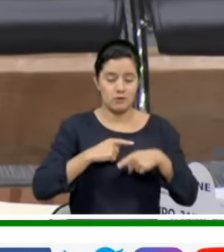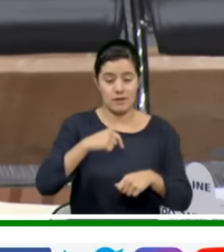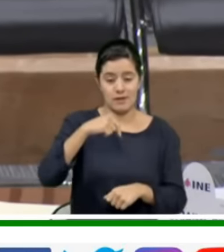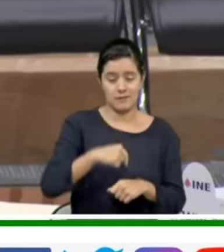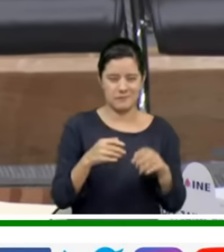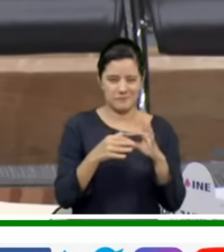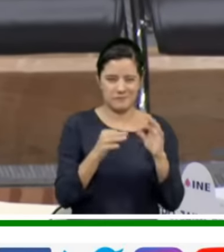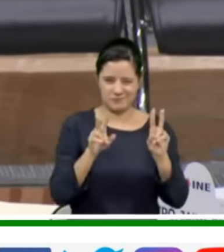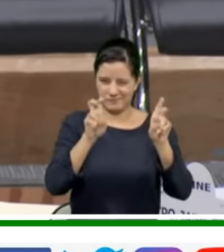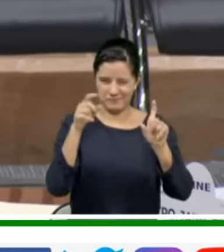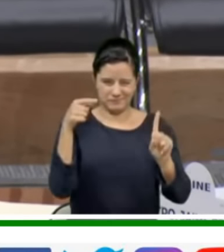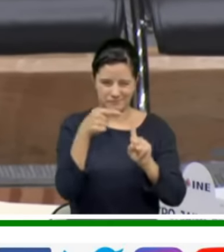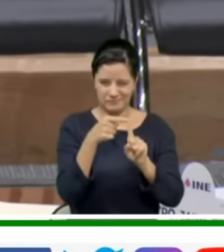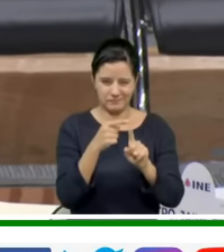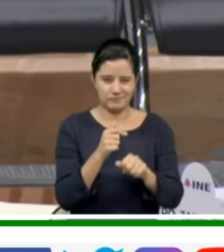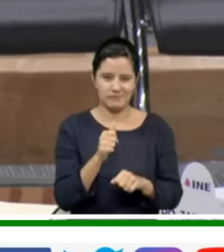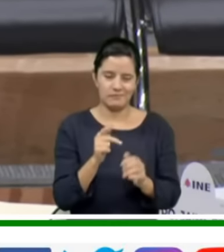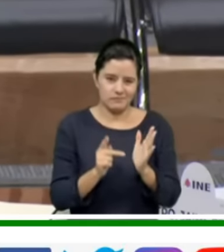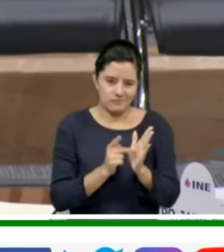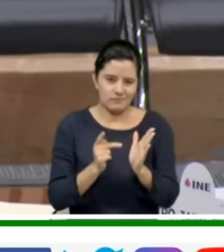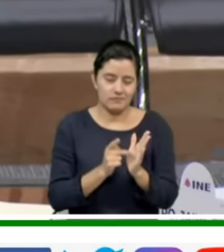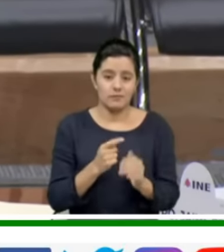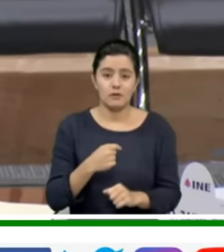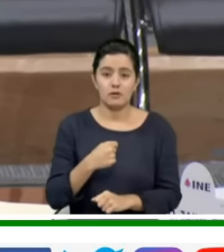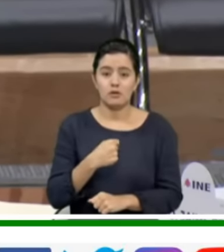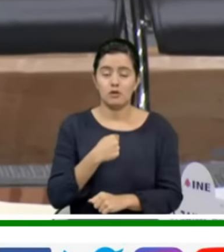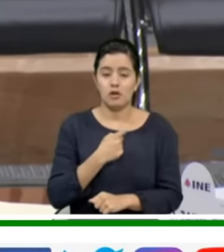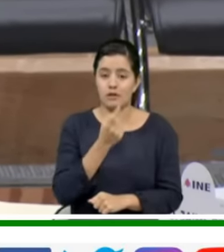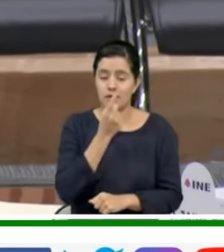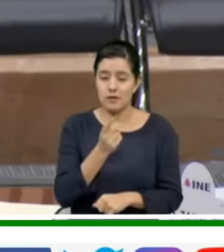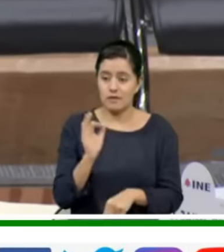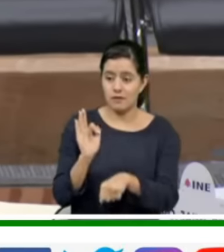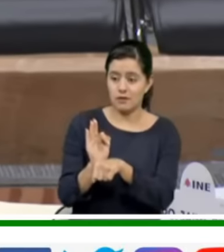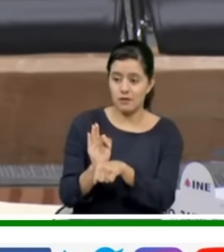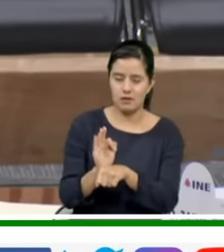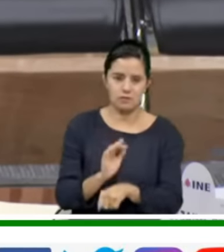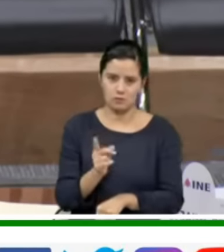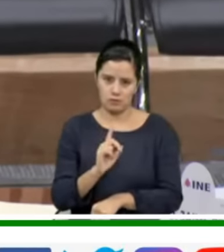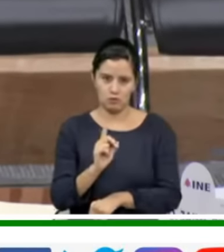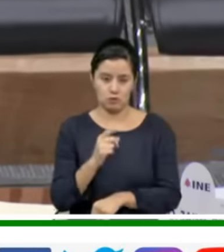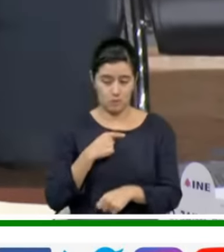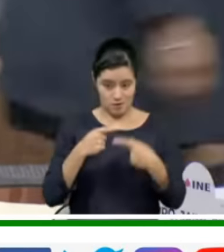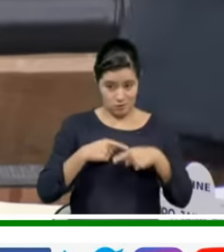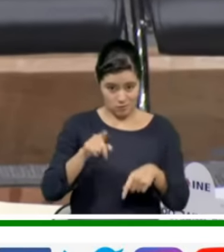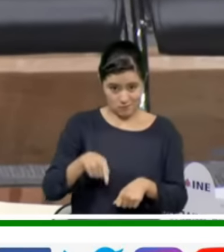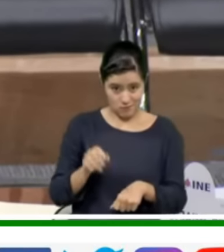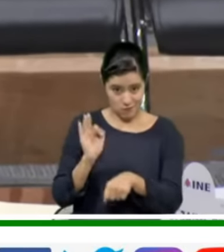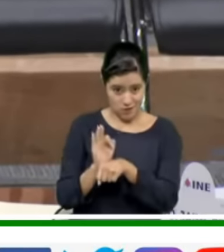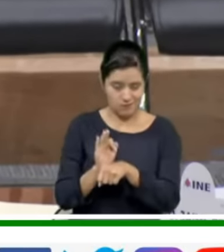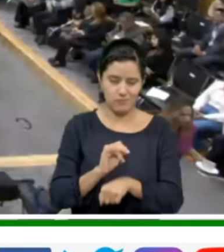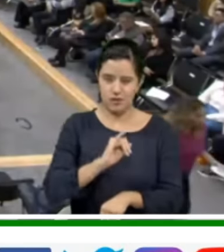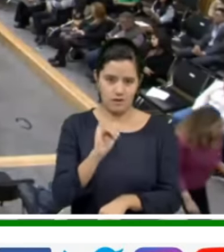aludido tantas veces y que por cierto yo jamás la aludía Gracias